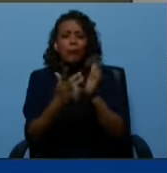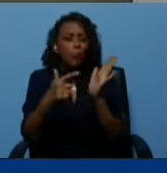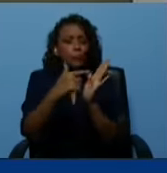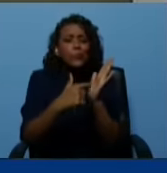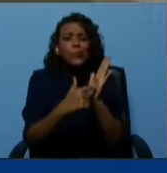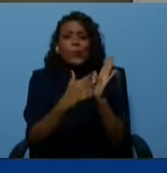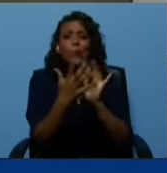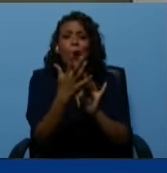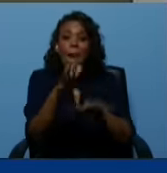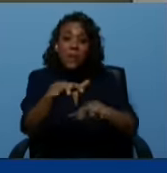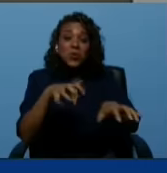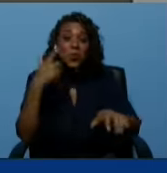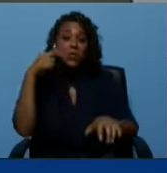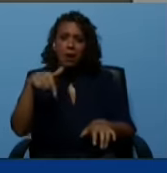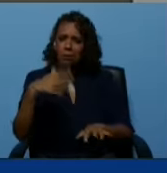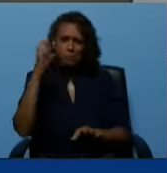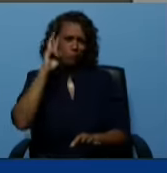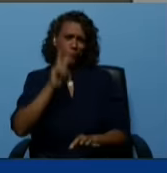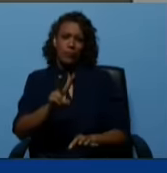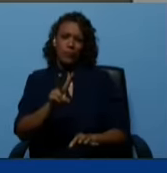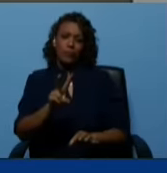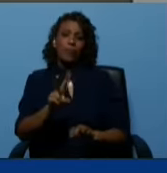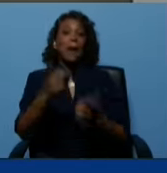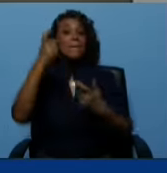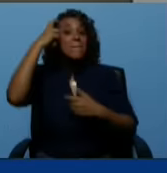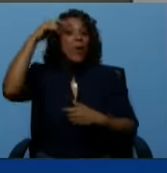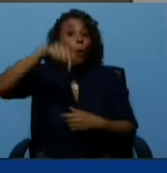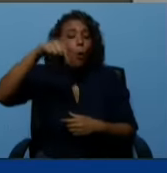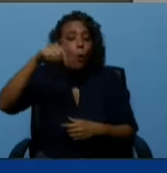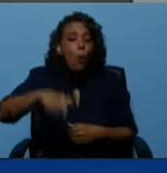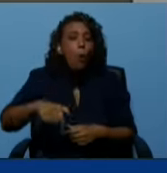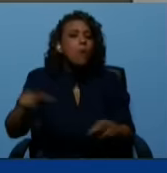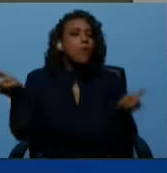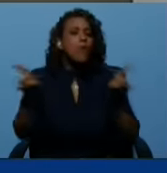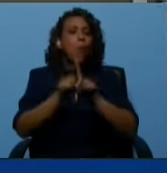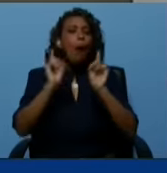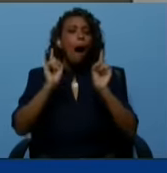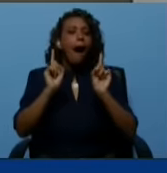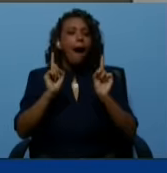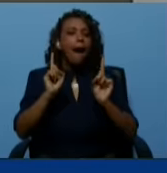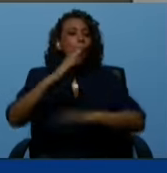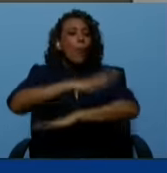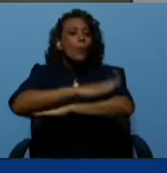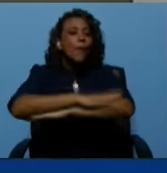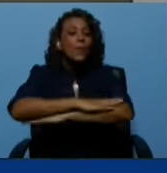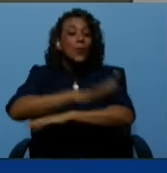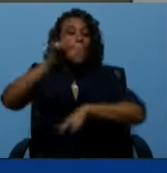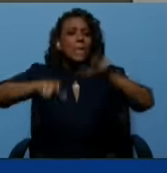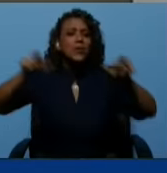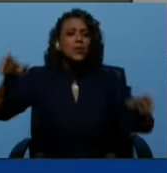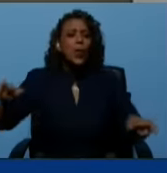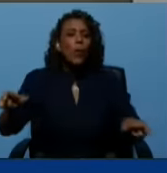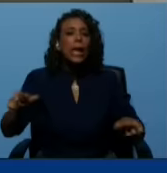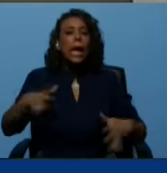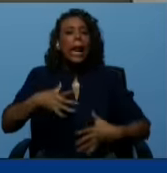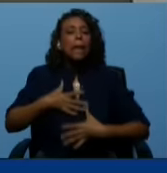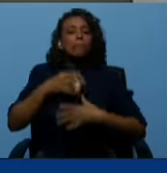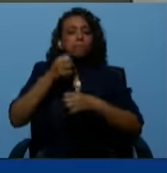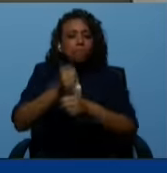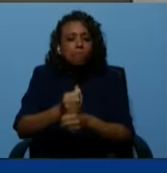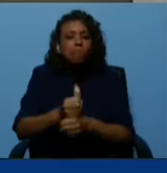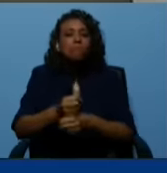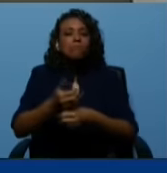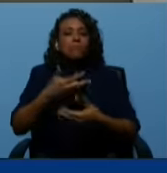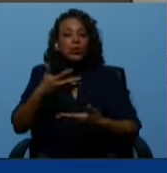que fue la mayoría, que hoy en la calle ha garantizado la paz, el trabajo, la tranquilidad, y que garantiza el día a día